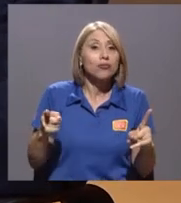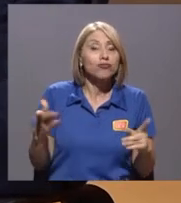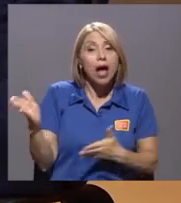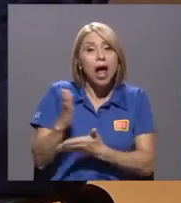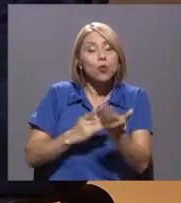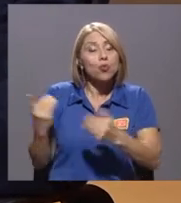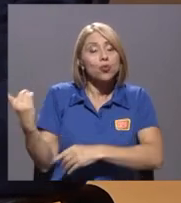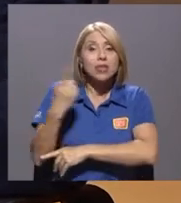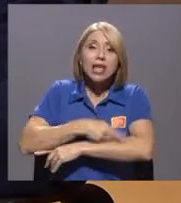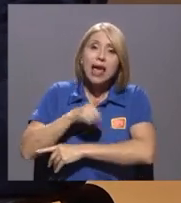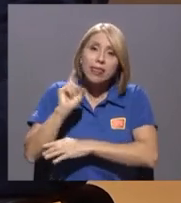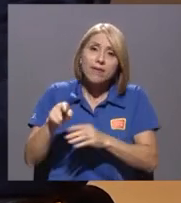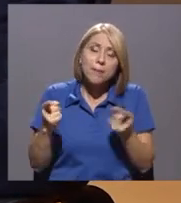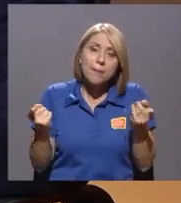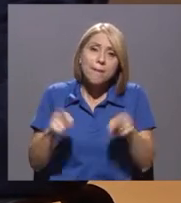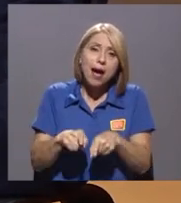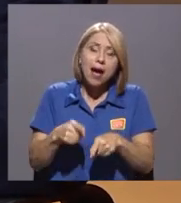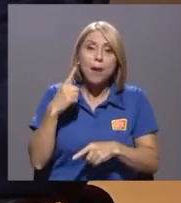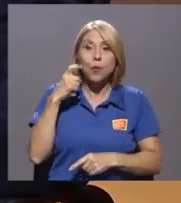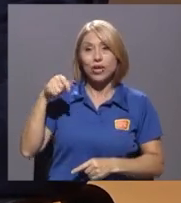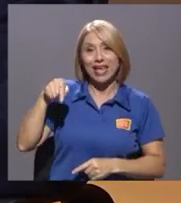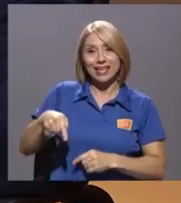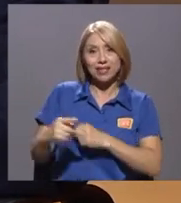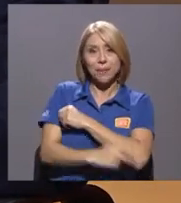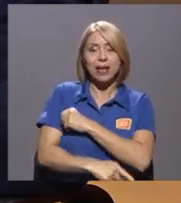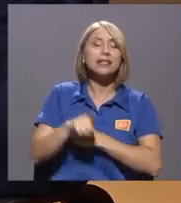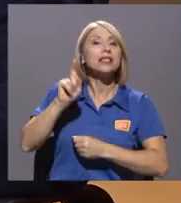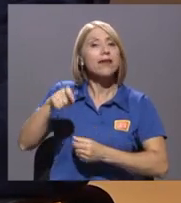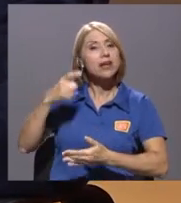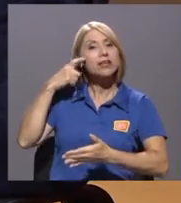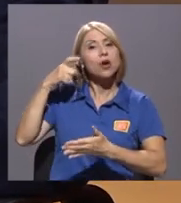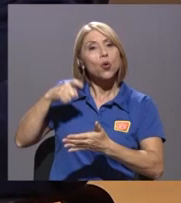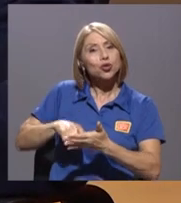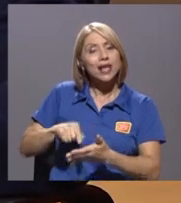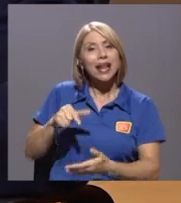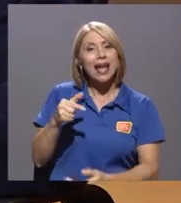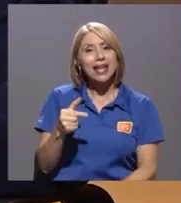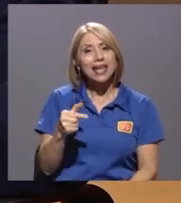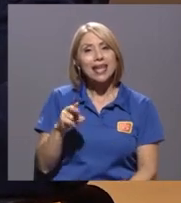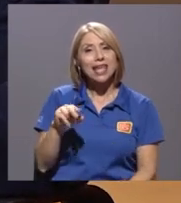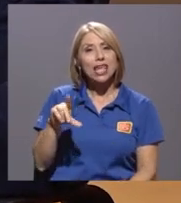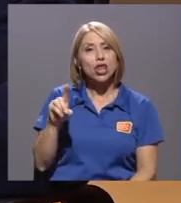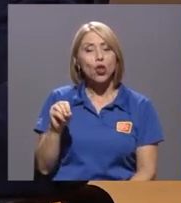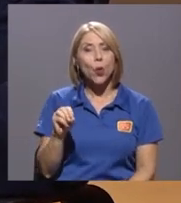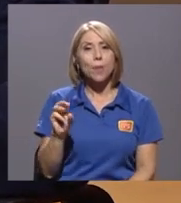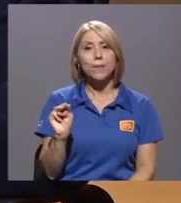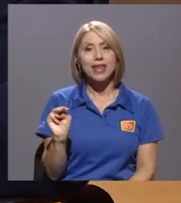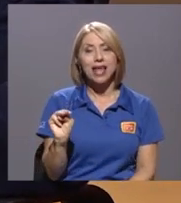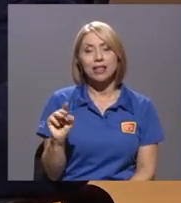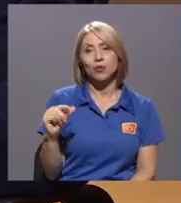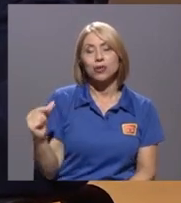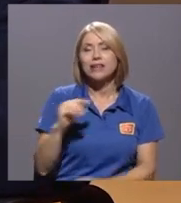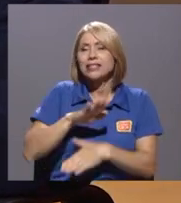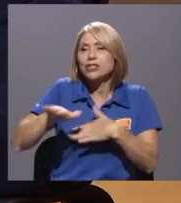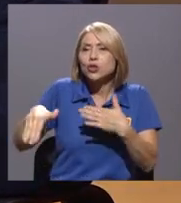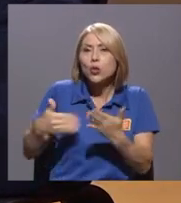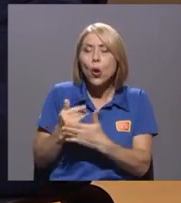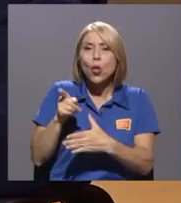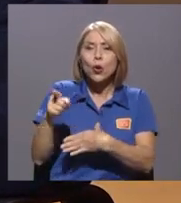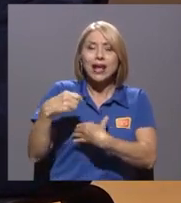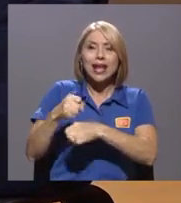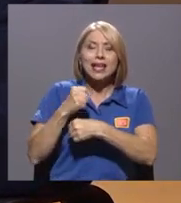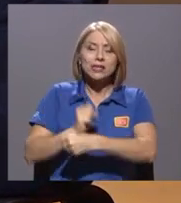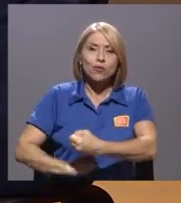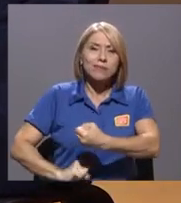partir porque este país tiene que reconocerle ha hundido miranda gutiérrez todo eso que hizo por la seguridad social que le